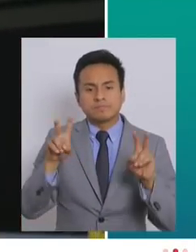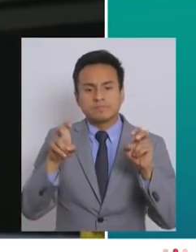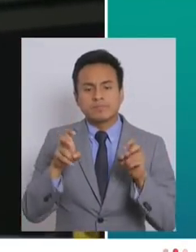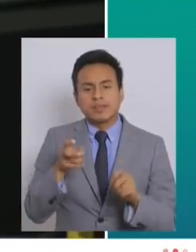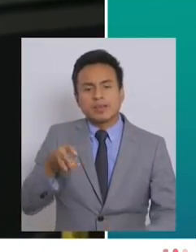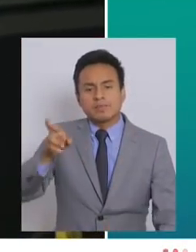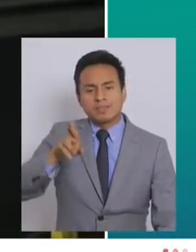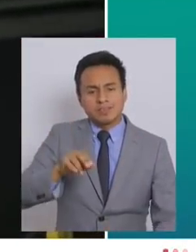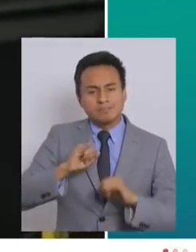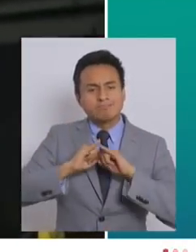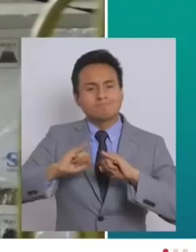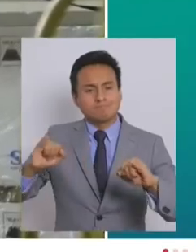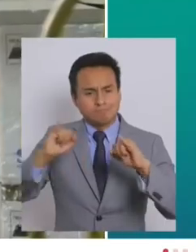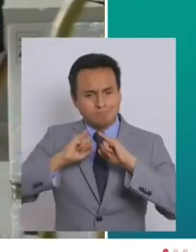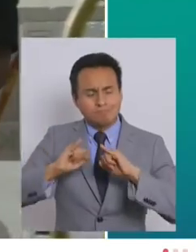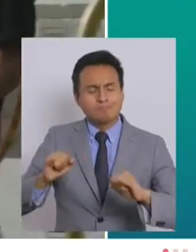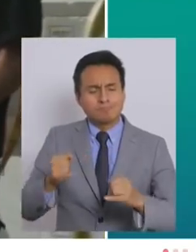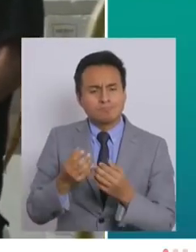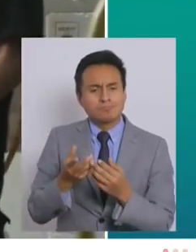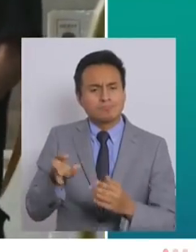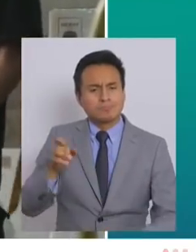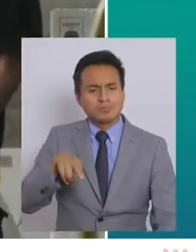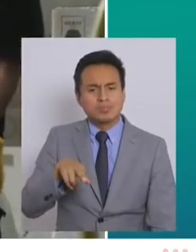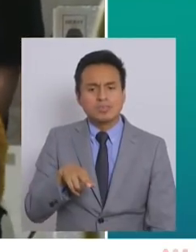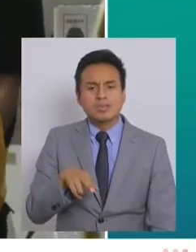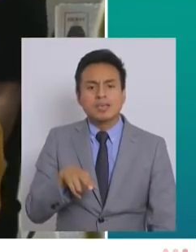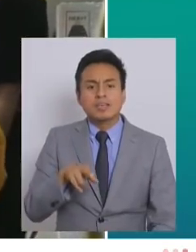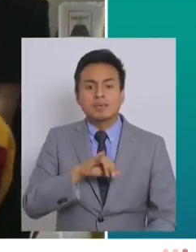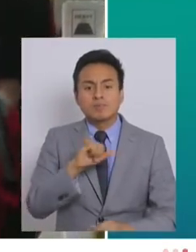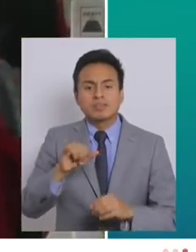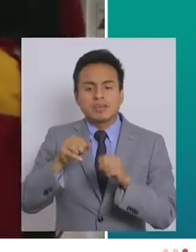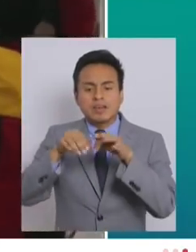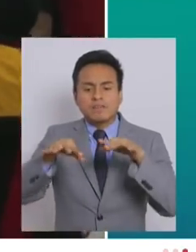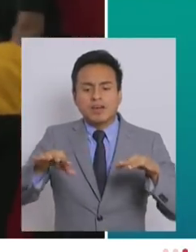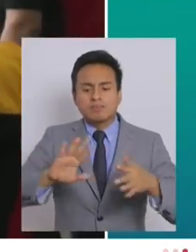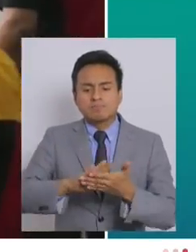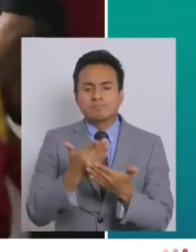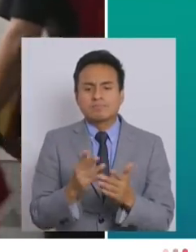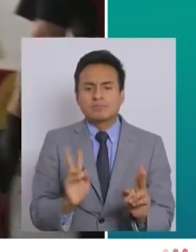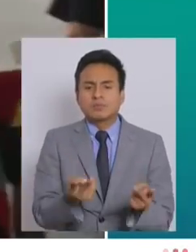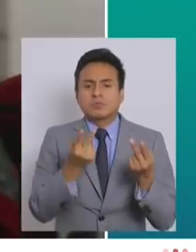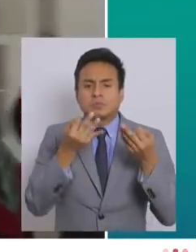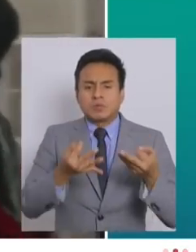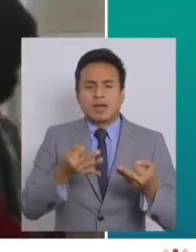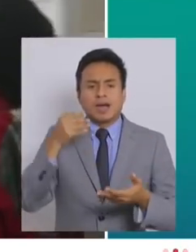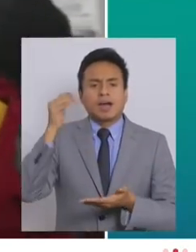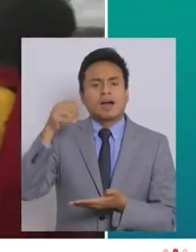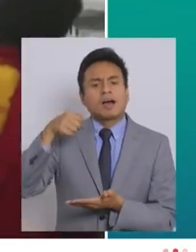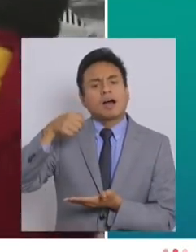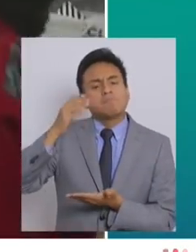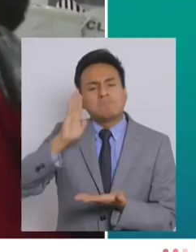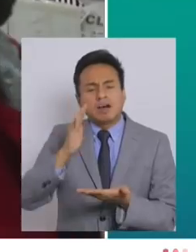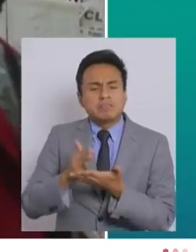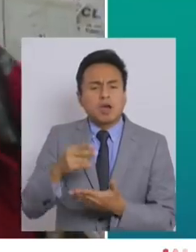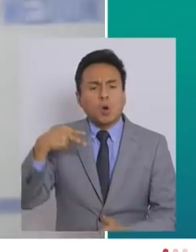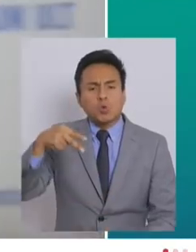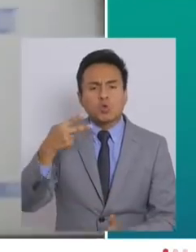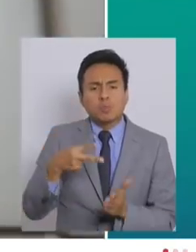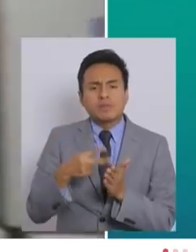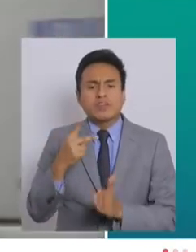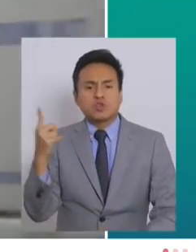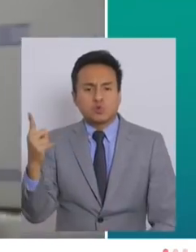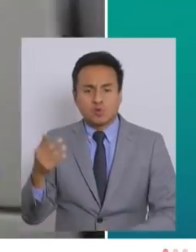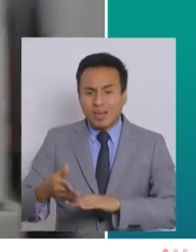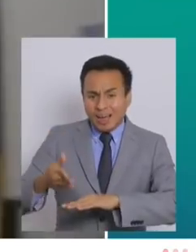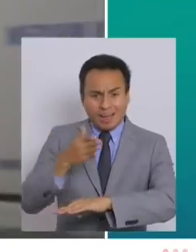múltiples oportunidades que vamos a tener el efecto rebaño solo hasta junio del 2021 antes